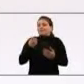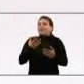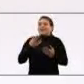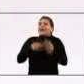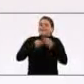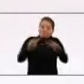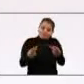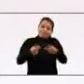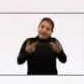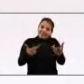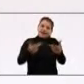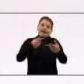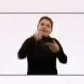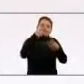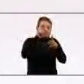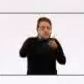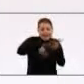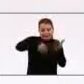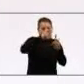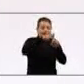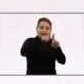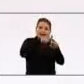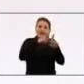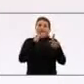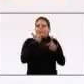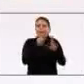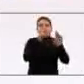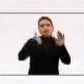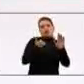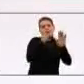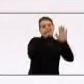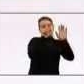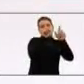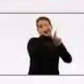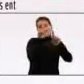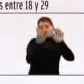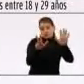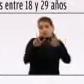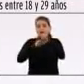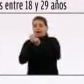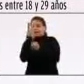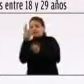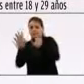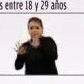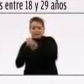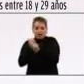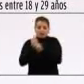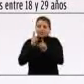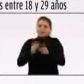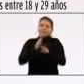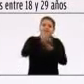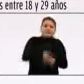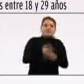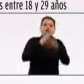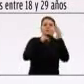sus líneas de respuesta brinda garantía de alquiler a aquellos jóvenes entre 18 y 29 años y facilita su